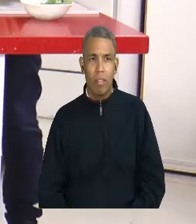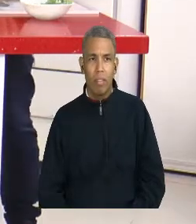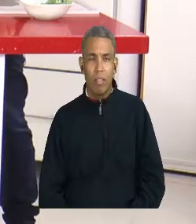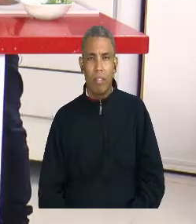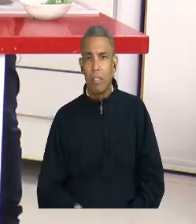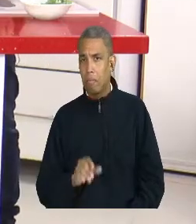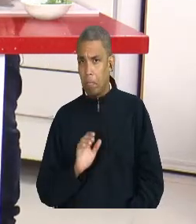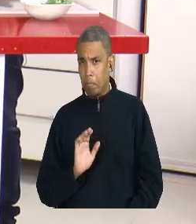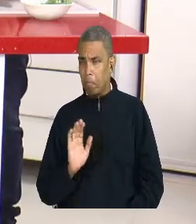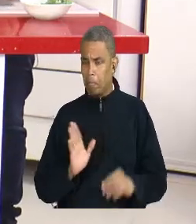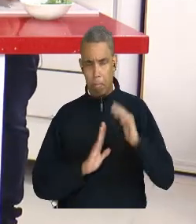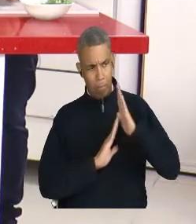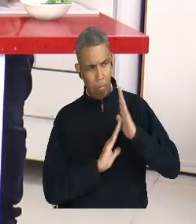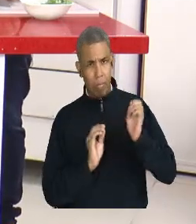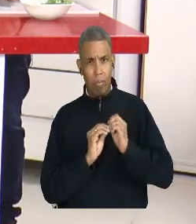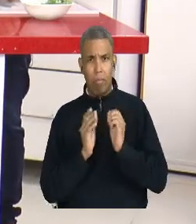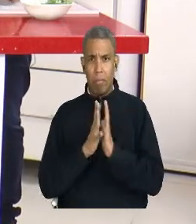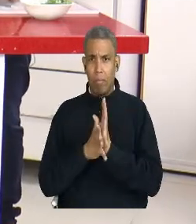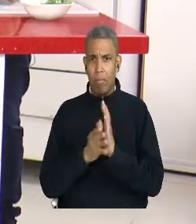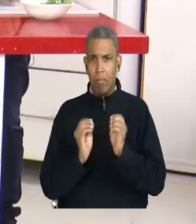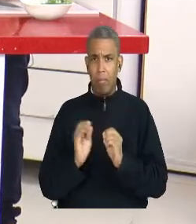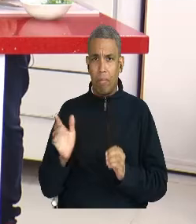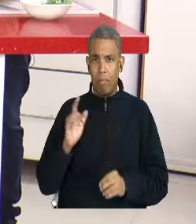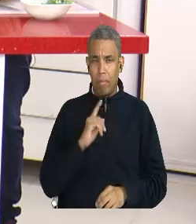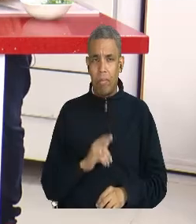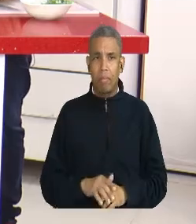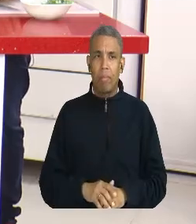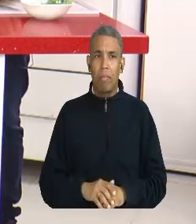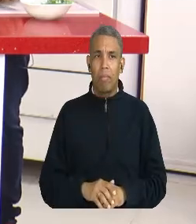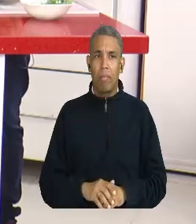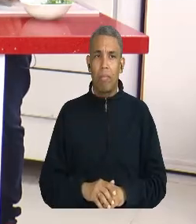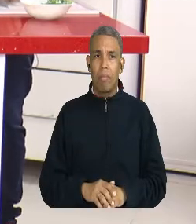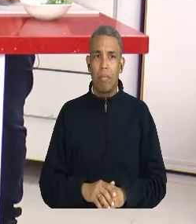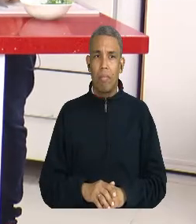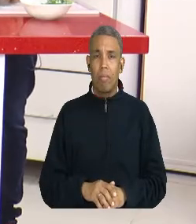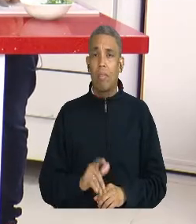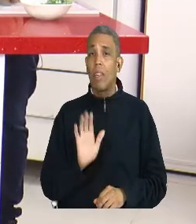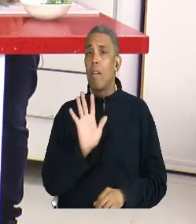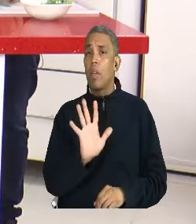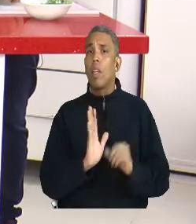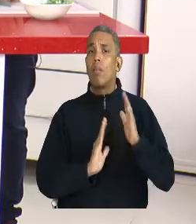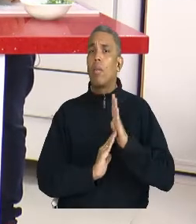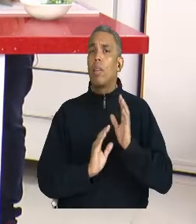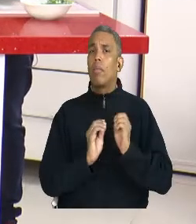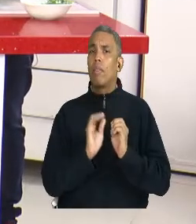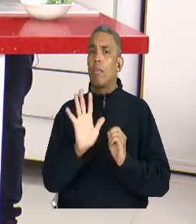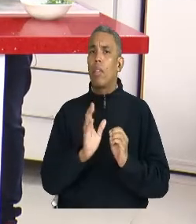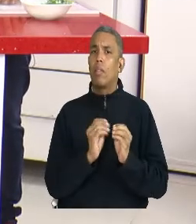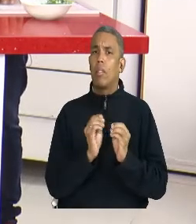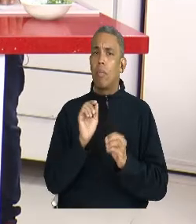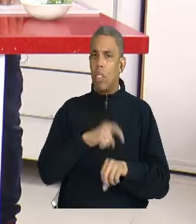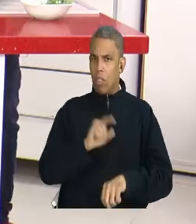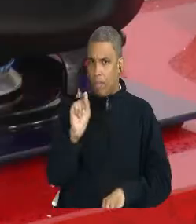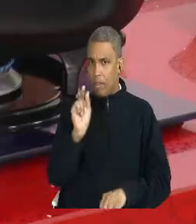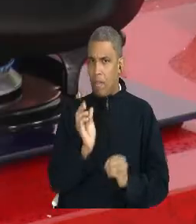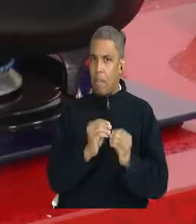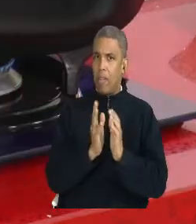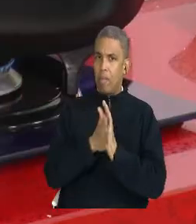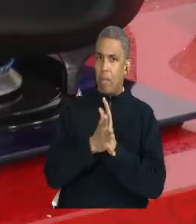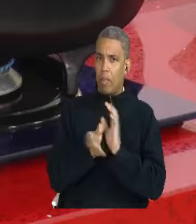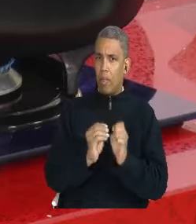corte comercial? Es pequeñito. Claro, Rochi. Vámonos. Bueno, mándalo. Bueno, nos vamos a unas pausas comerciales. Nos vemos en unos segundos con nuestra receta